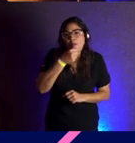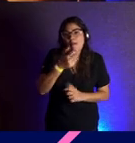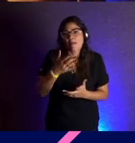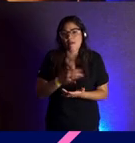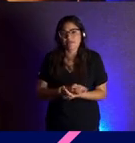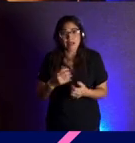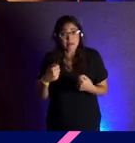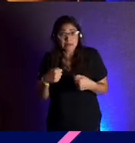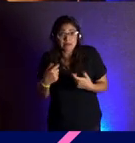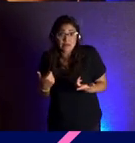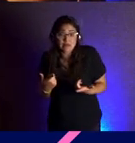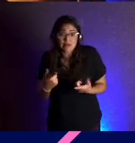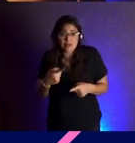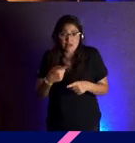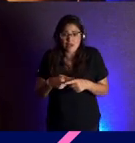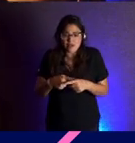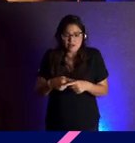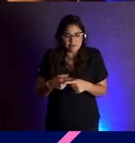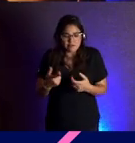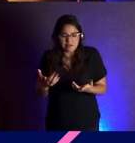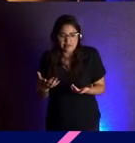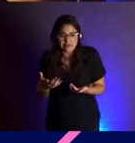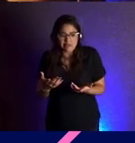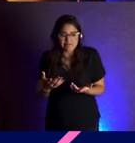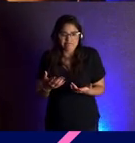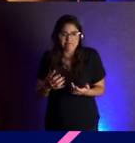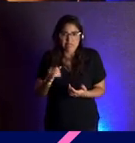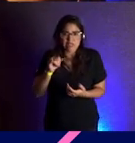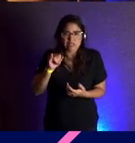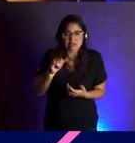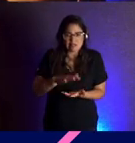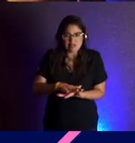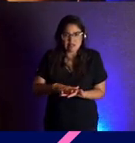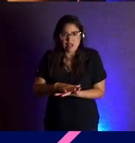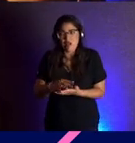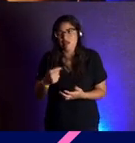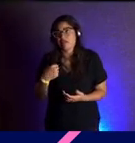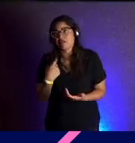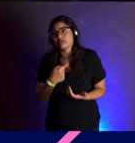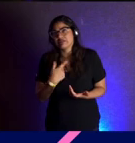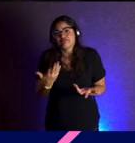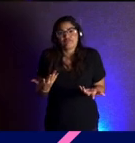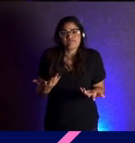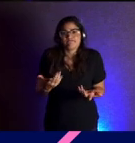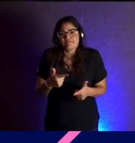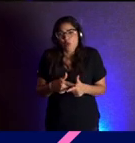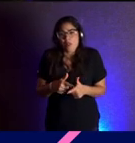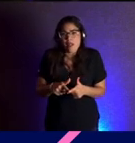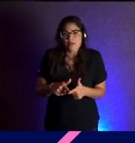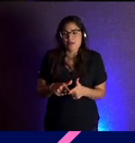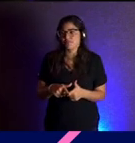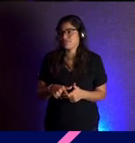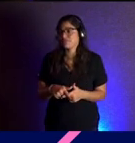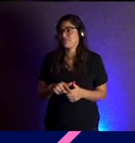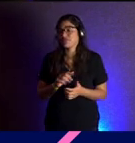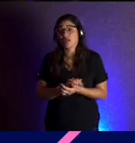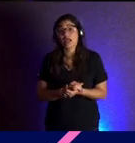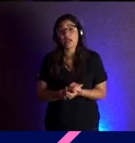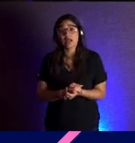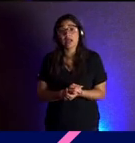fácil. Y tenía otro punto, pero ya, se me olvidó. Un segundo. Ah, y el tema